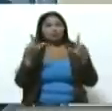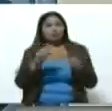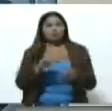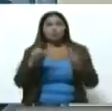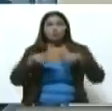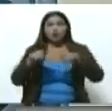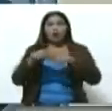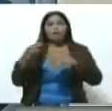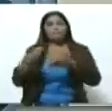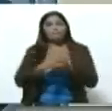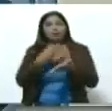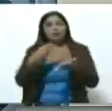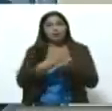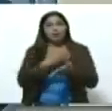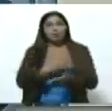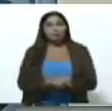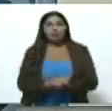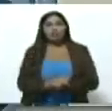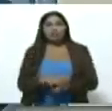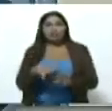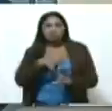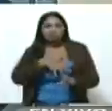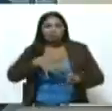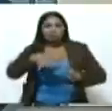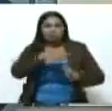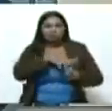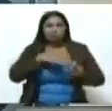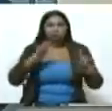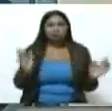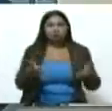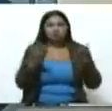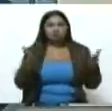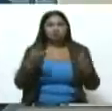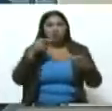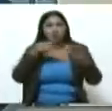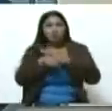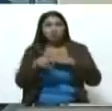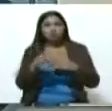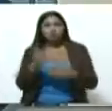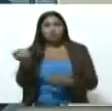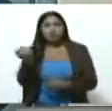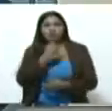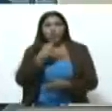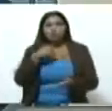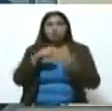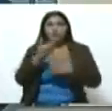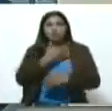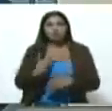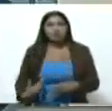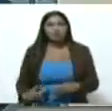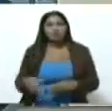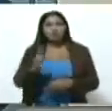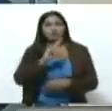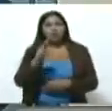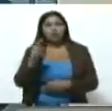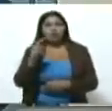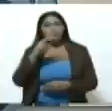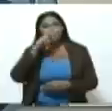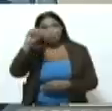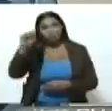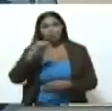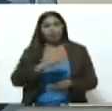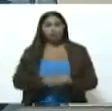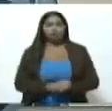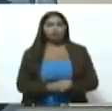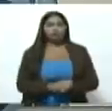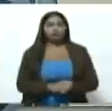Miami, instigó a la perpetración de un magnicidio contra el presidente de la República, Nicolás